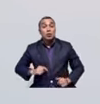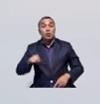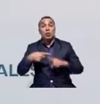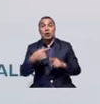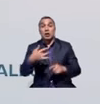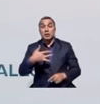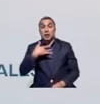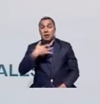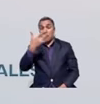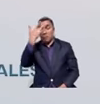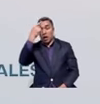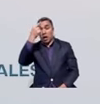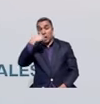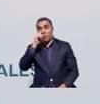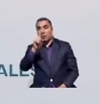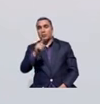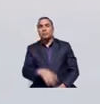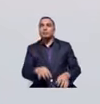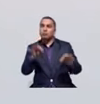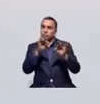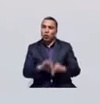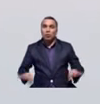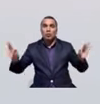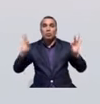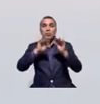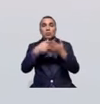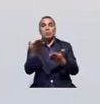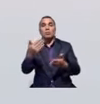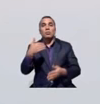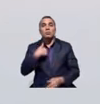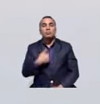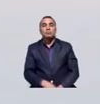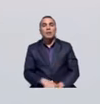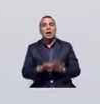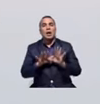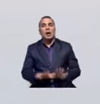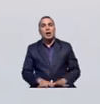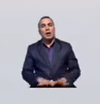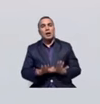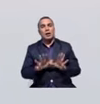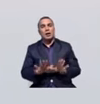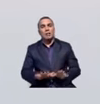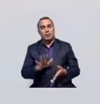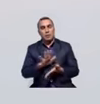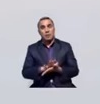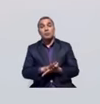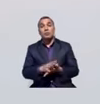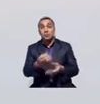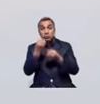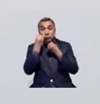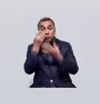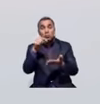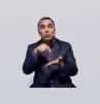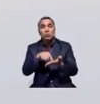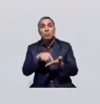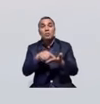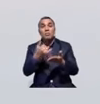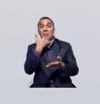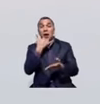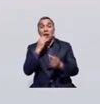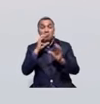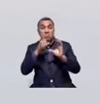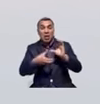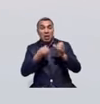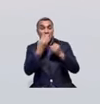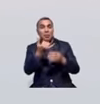si se presentan síntomas gripales. Es importante que todos mantengamos la calma. Desinformación es el peor